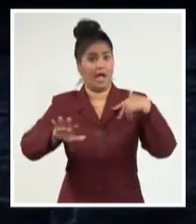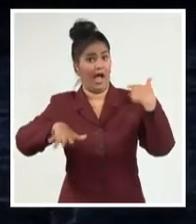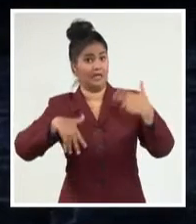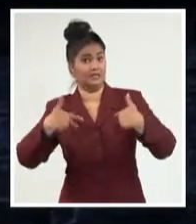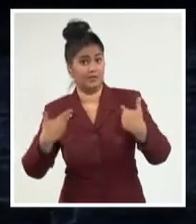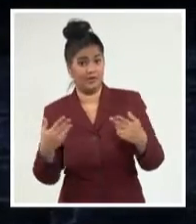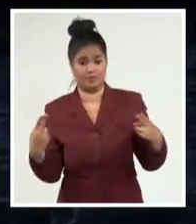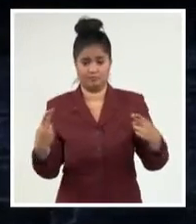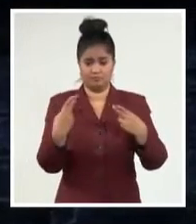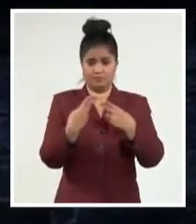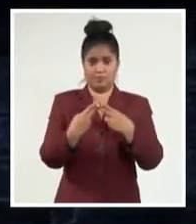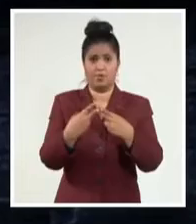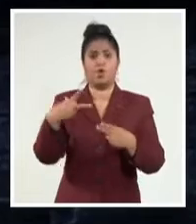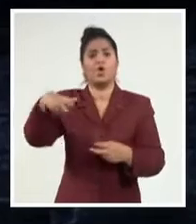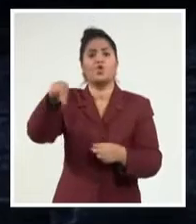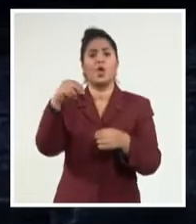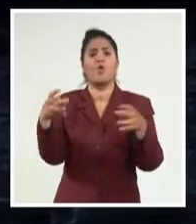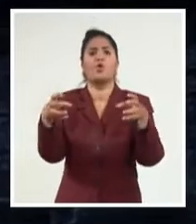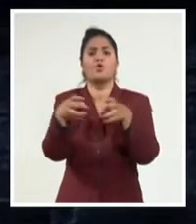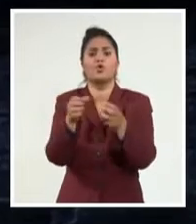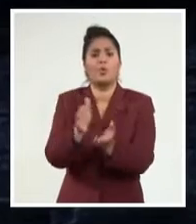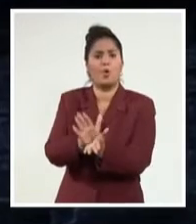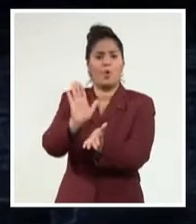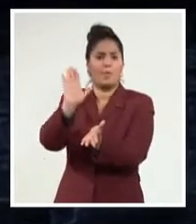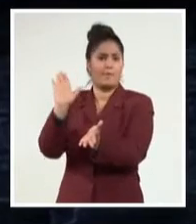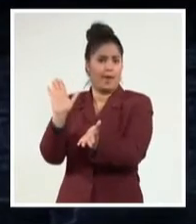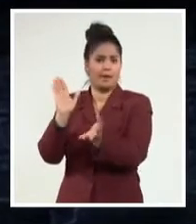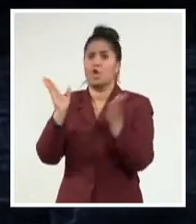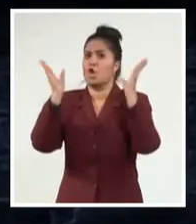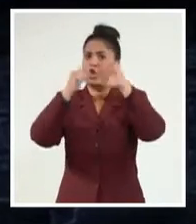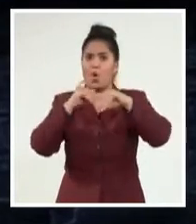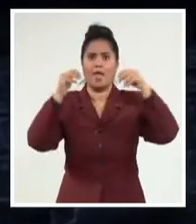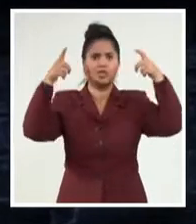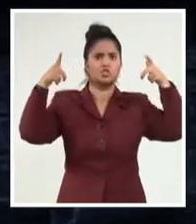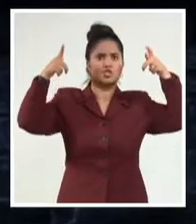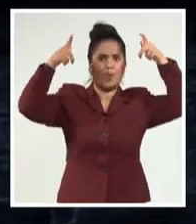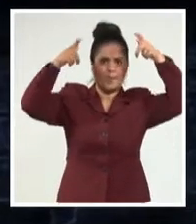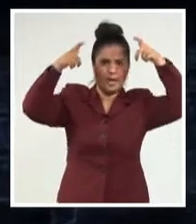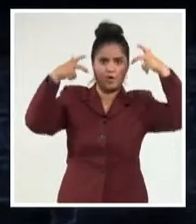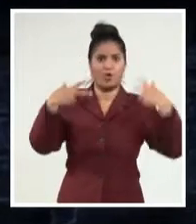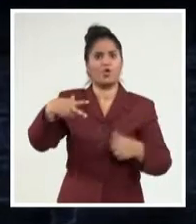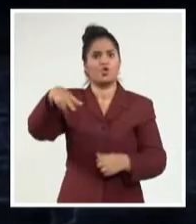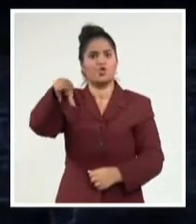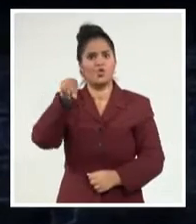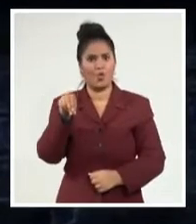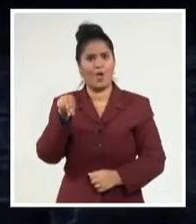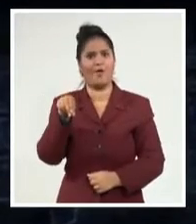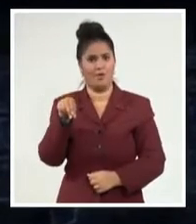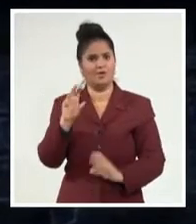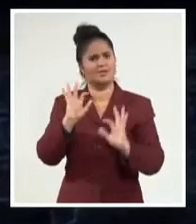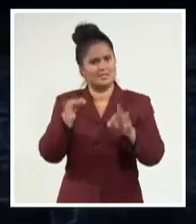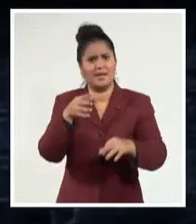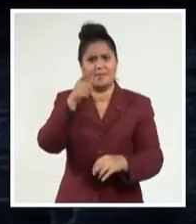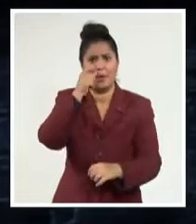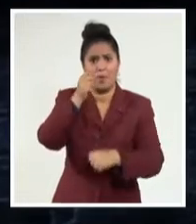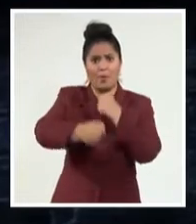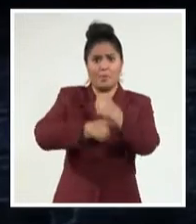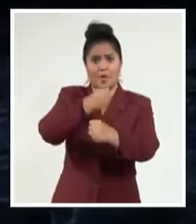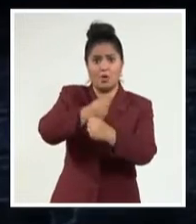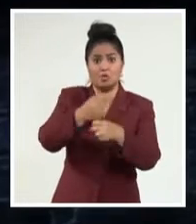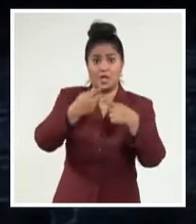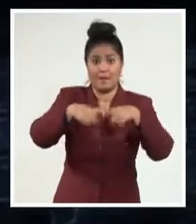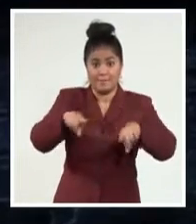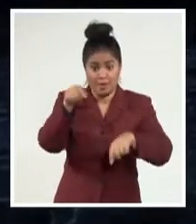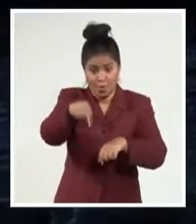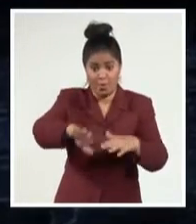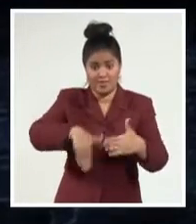su nuevo gabinete no lució su sombrero habitual, como si un cambio de símbolos o de imagen pudiera augurarle también un cambio